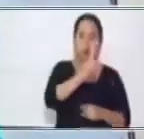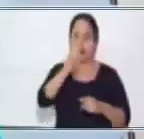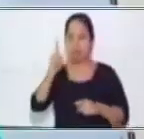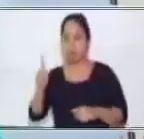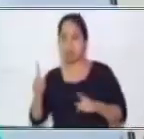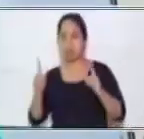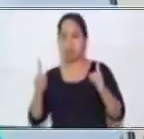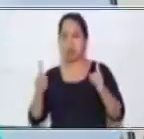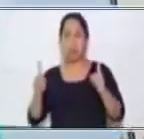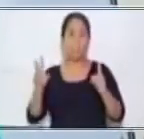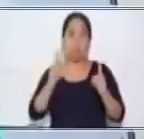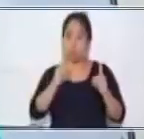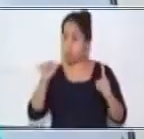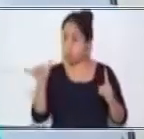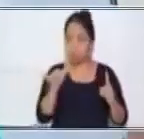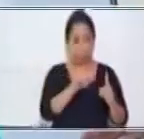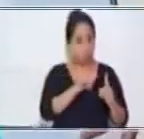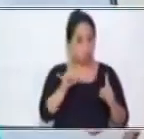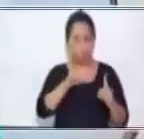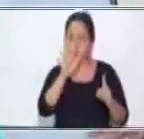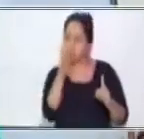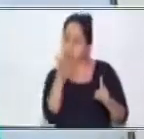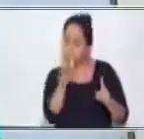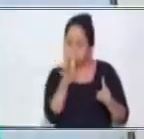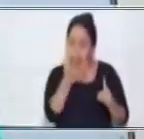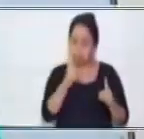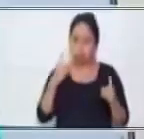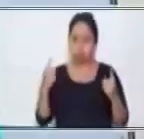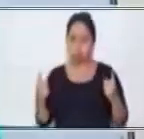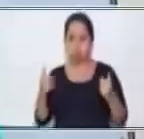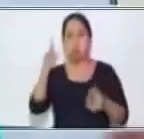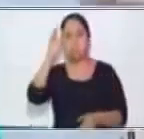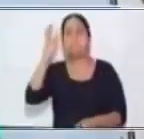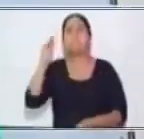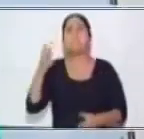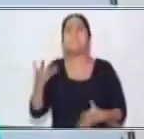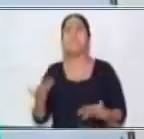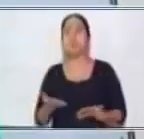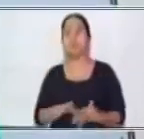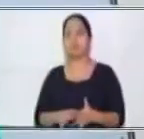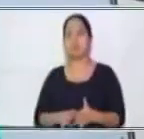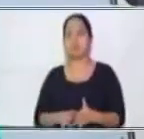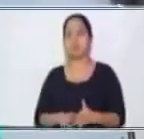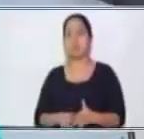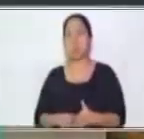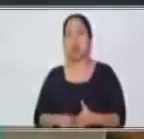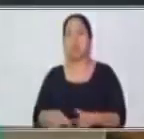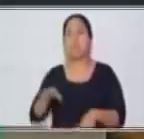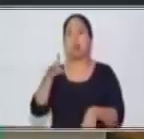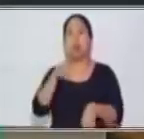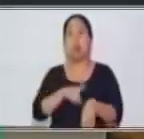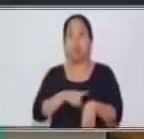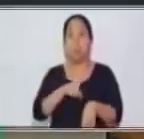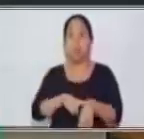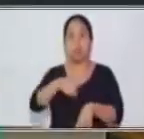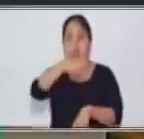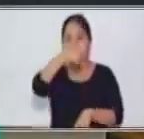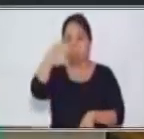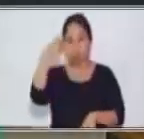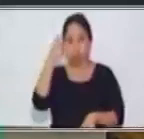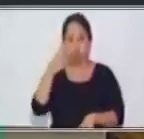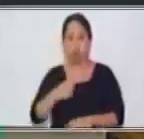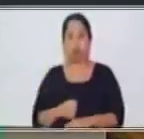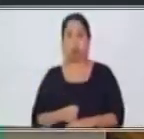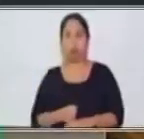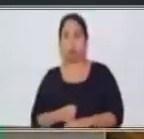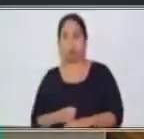son las mismas. ¿Por qué hago referencia a esto? porque a la hora de estar trabajando nosotros